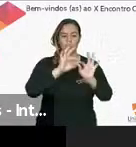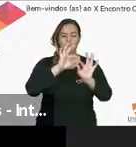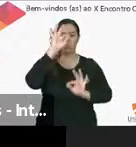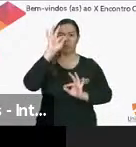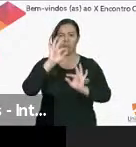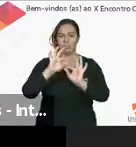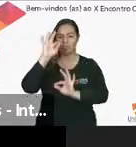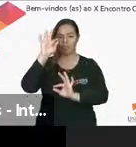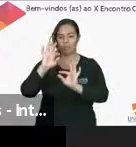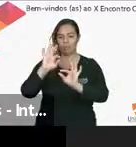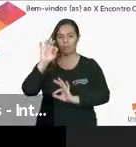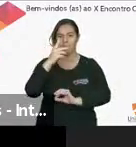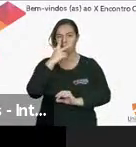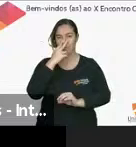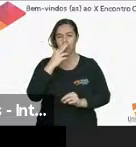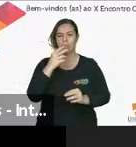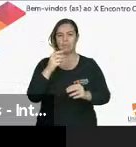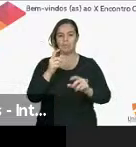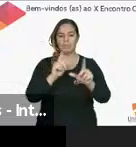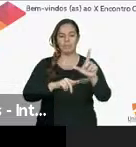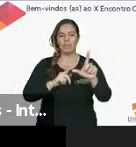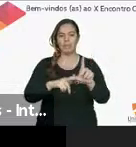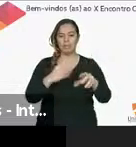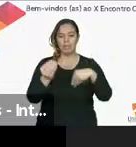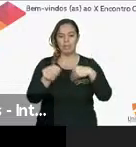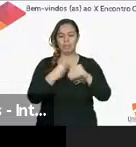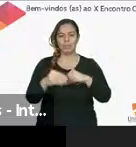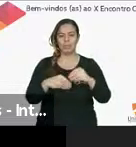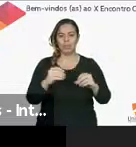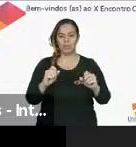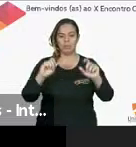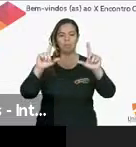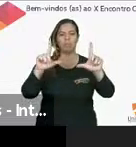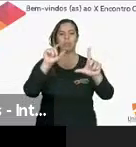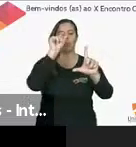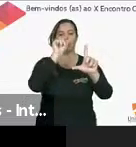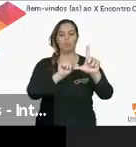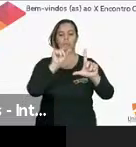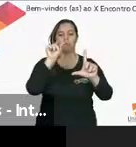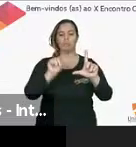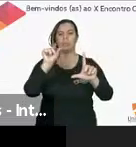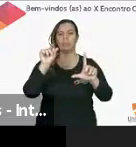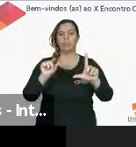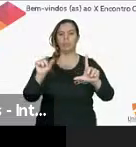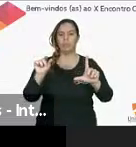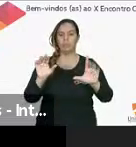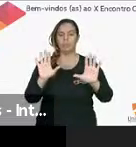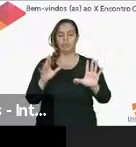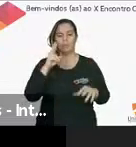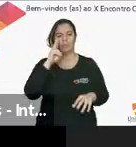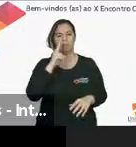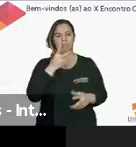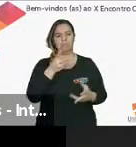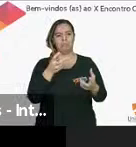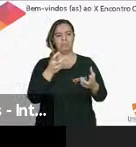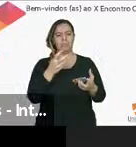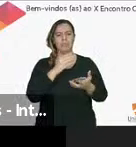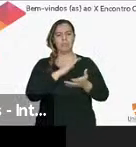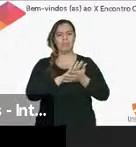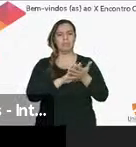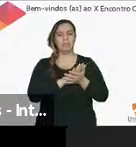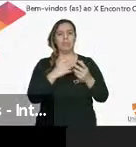Aquí tengo una sopa de letras y uno se pregunta qué dice ahí. Bueno, no dice nada a no ser que uno